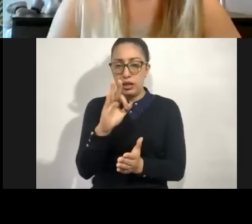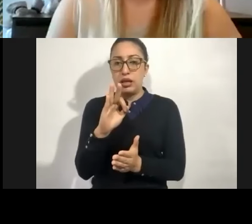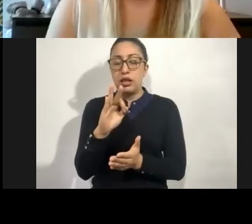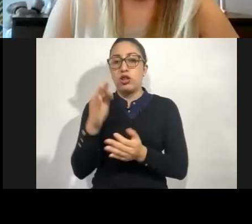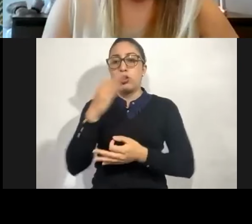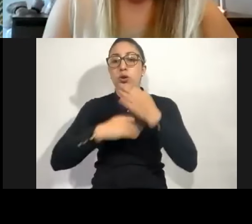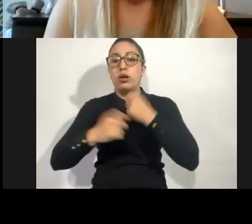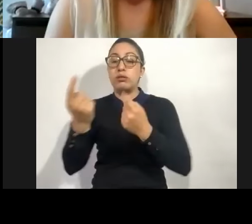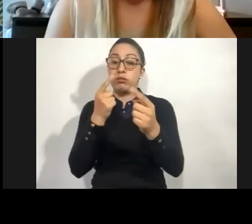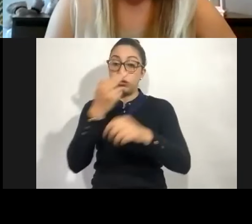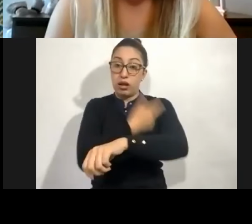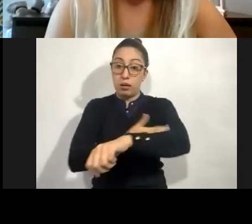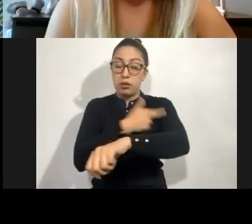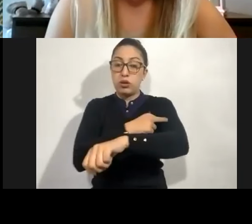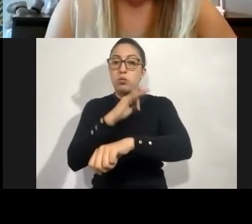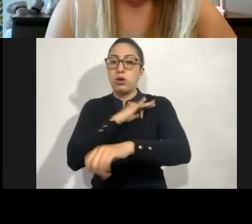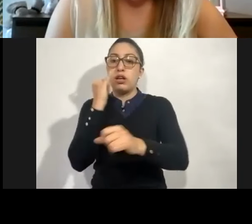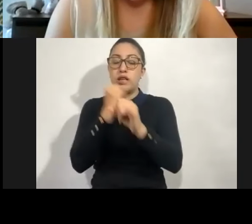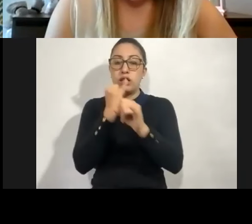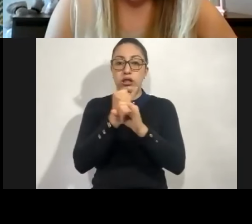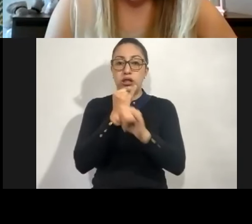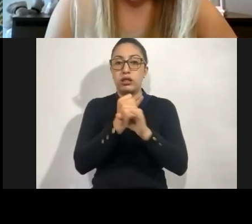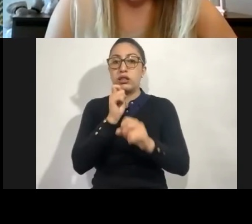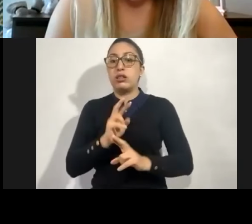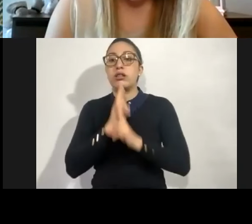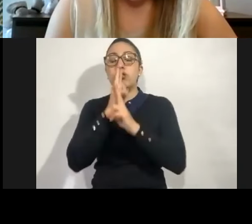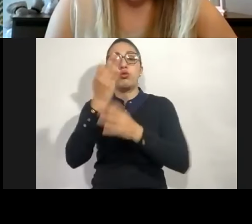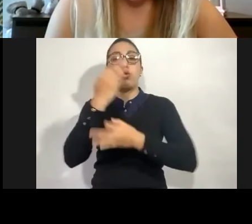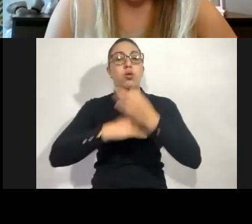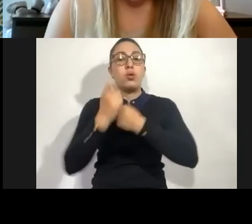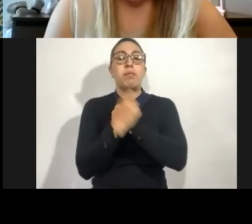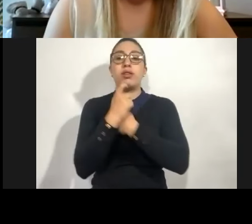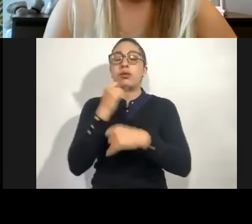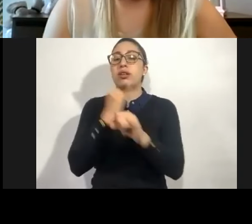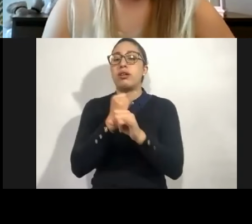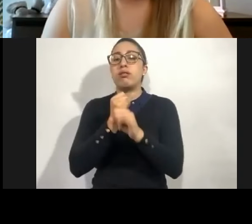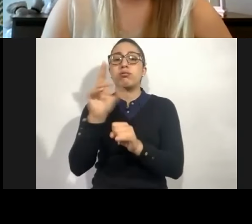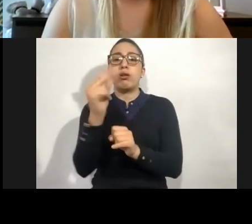ser tramitado y resuelto en línea.